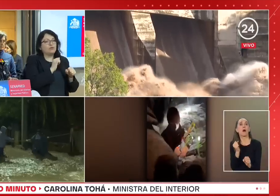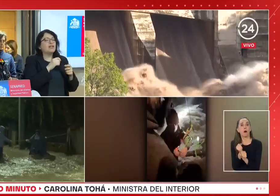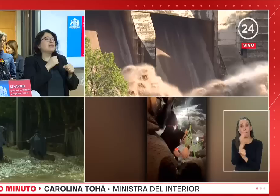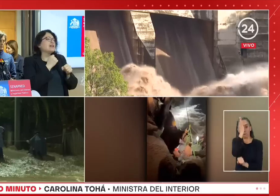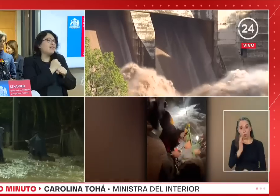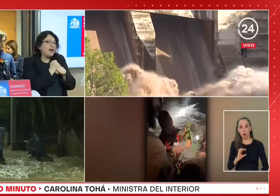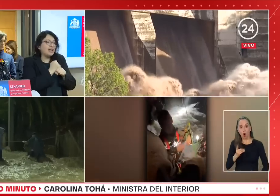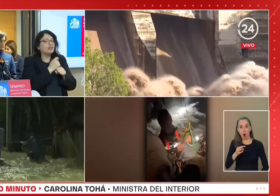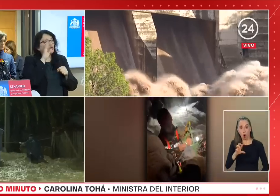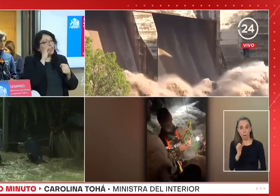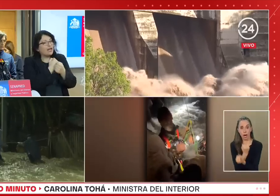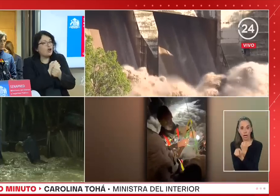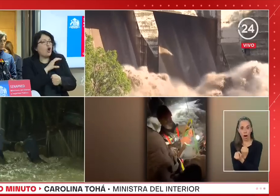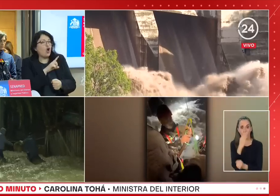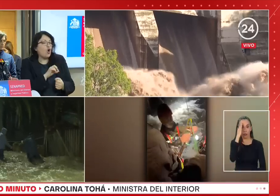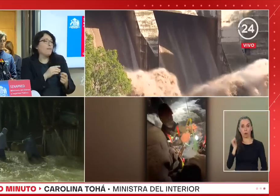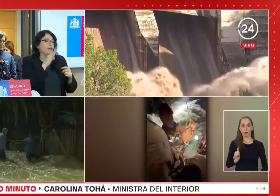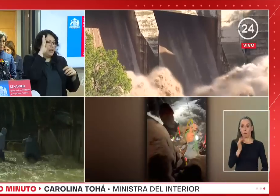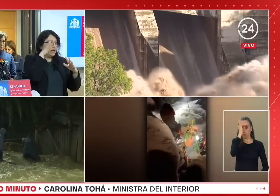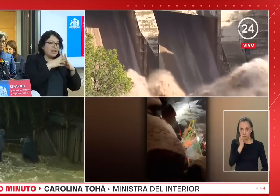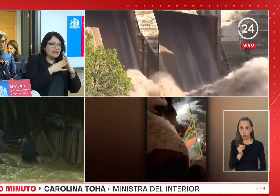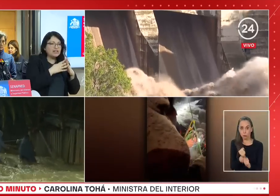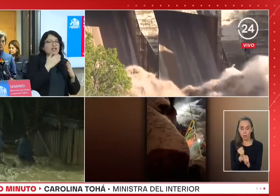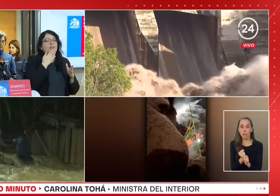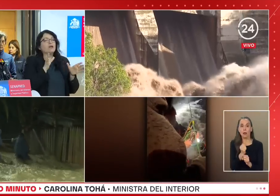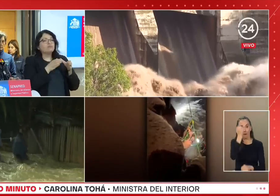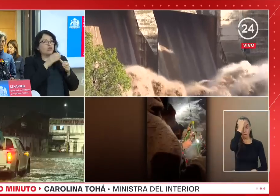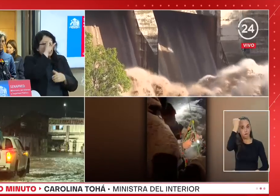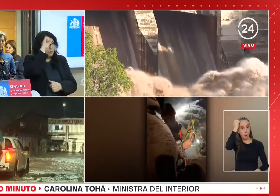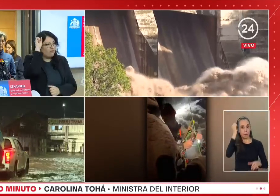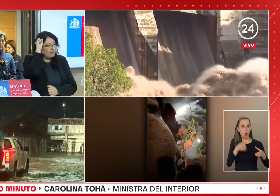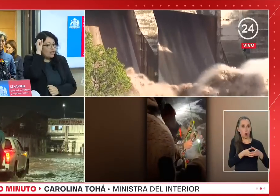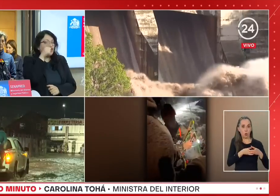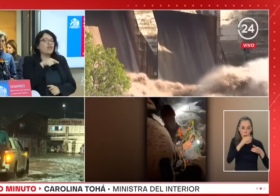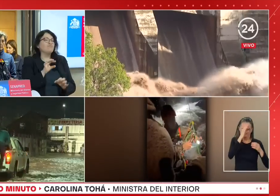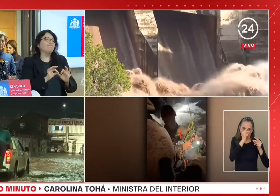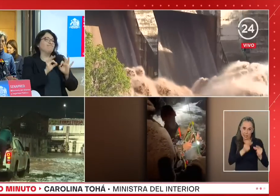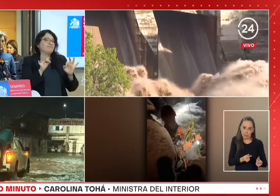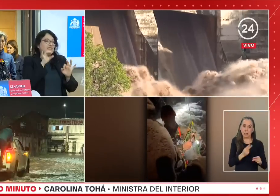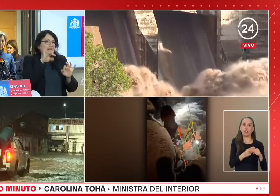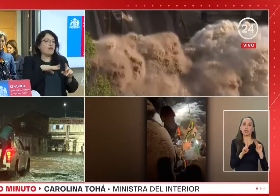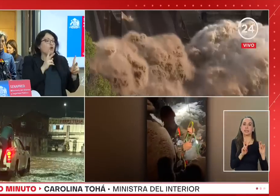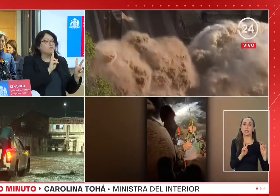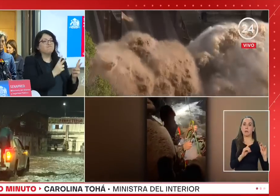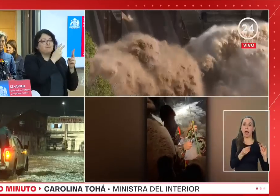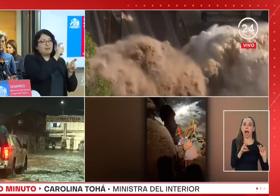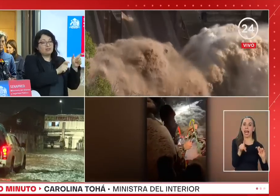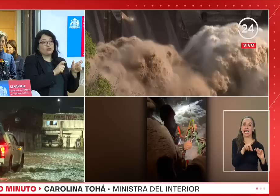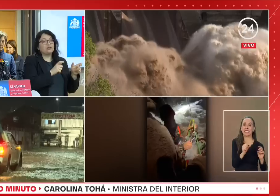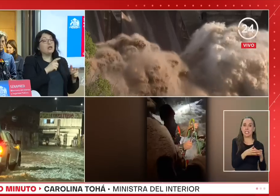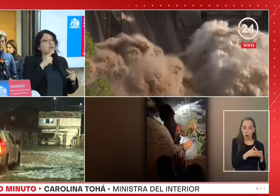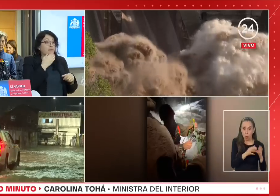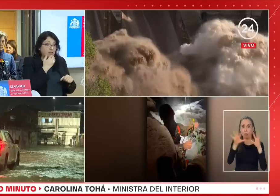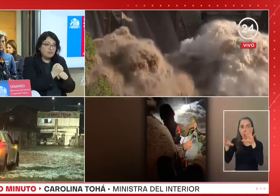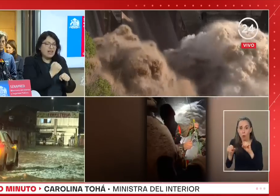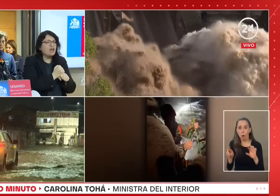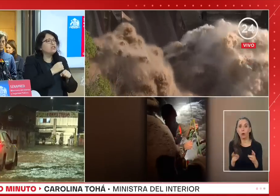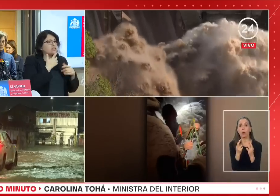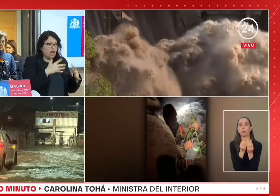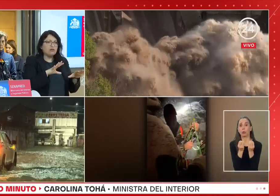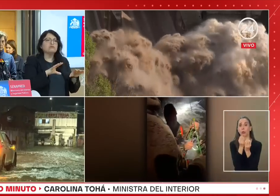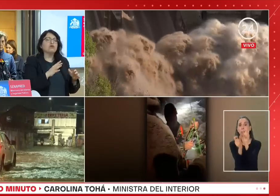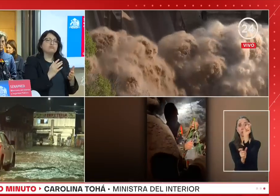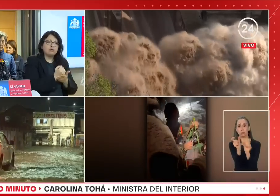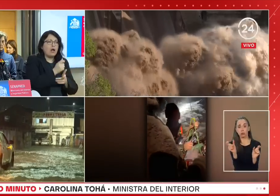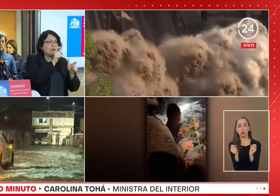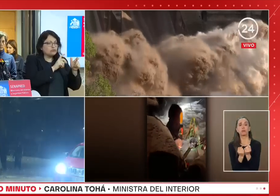ha estado trabajando el ejército han estado trabajando los equipos guiarza de bomberos especializados en estos rescates se ha logrado rescatar a varias personas